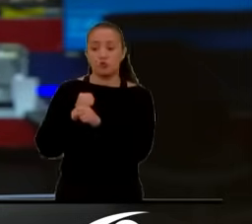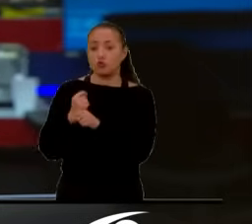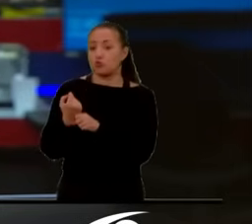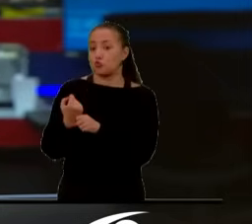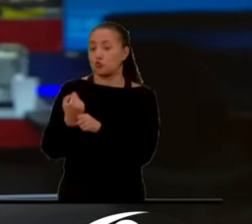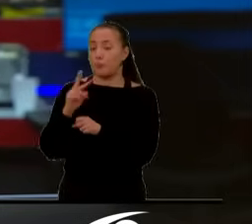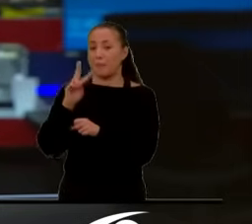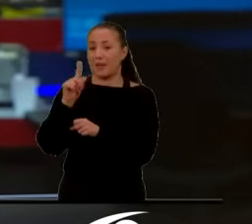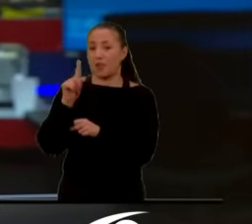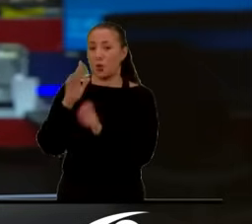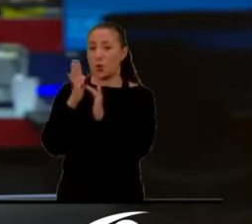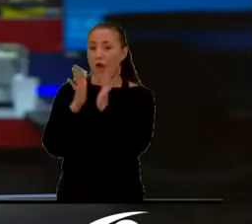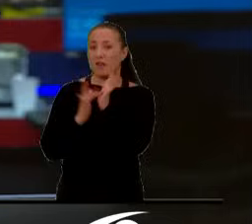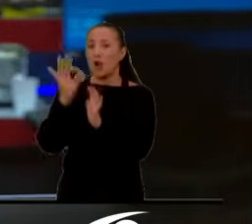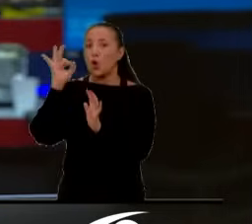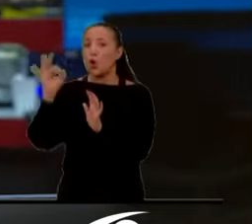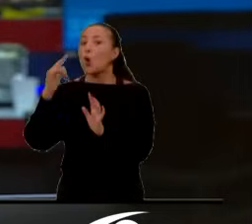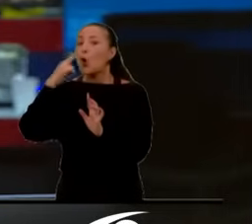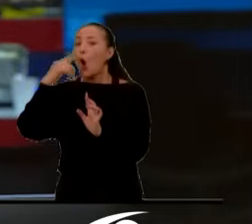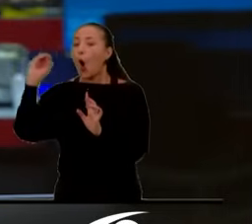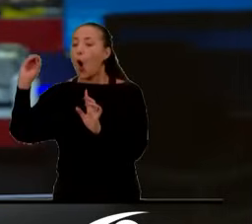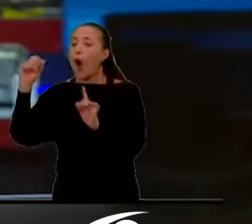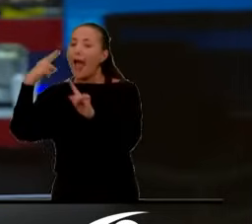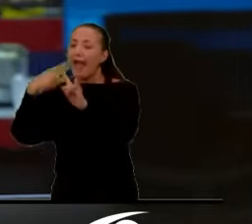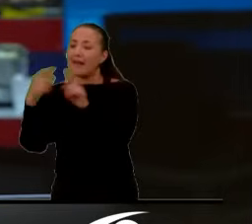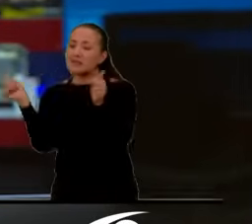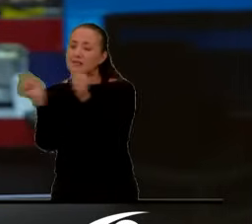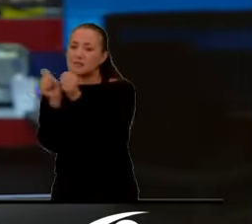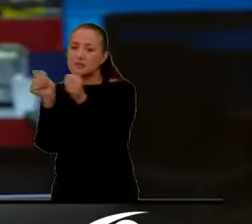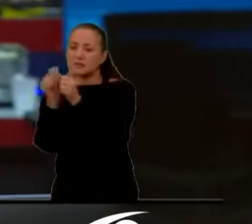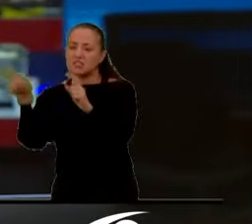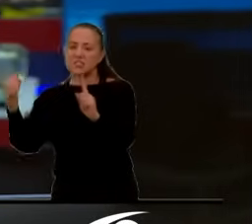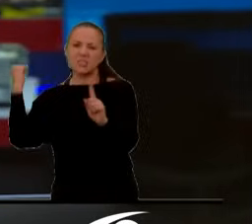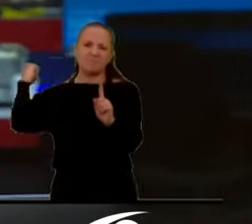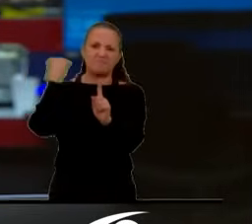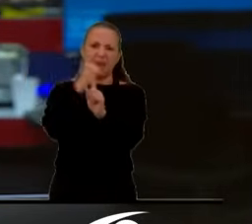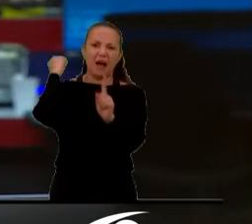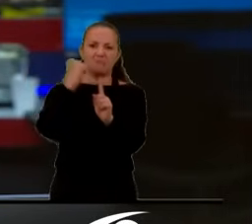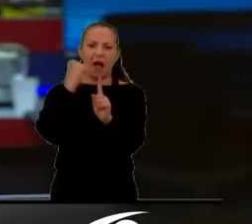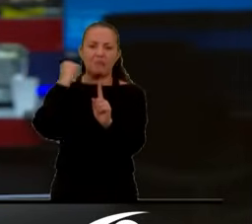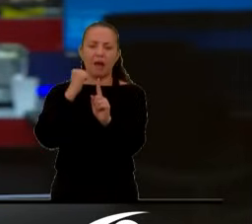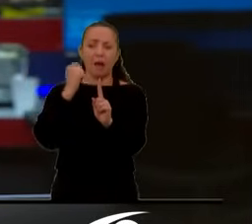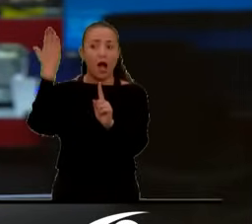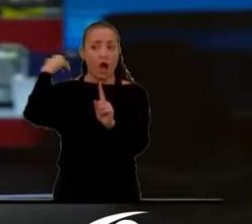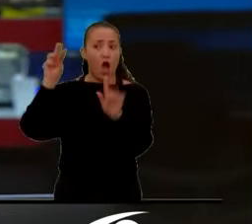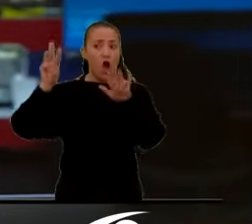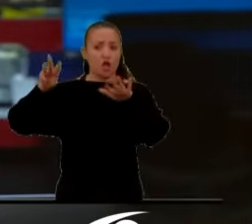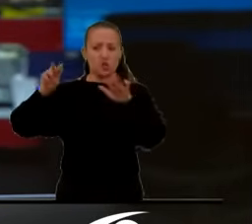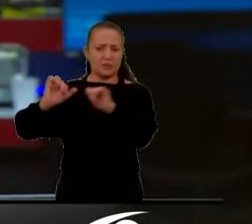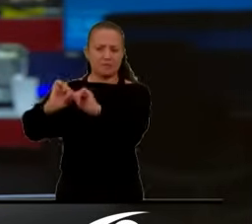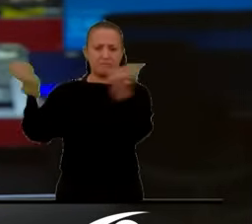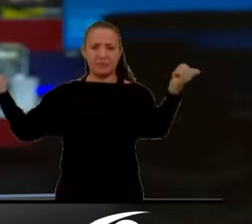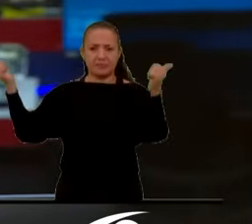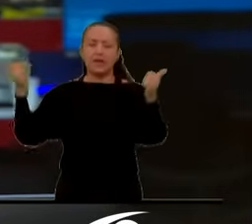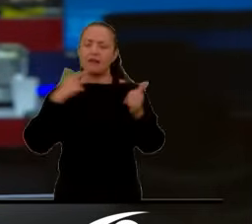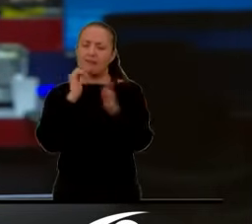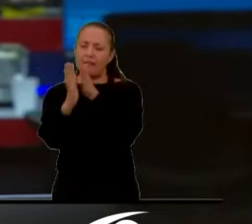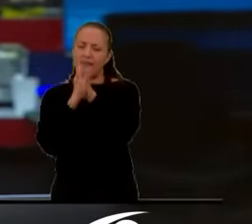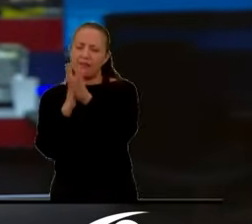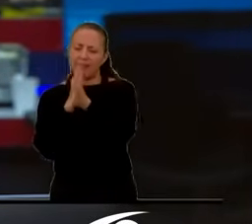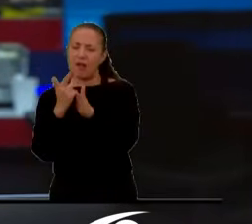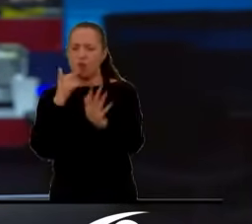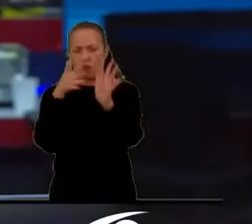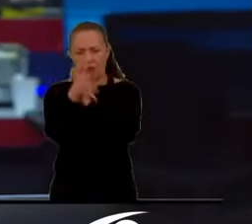luego que su expareja sentimental intentara acabar con su vida. Hace 8 meses terminó esa relación. Hablamos con ella y aquí les contamos la